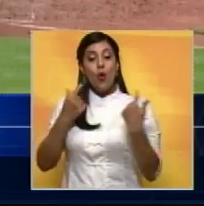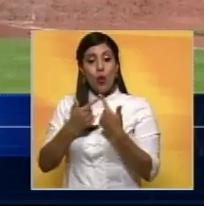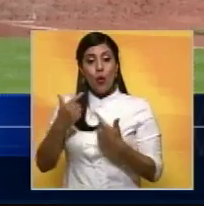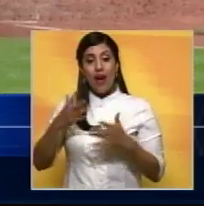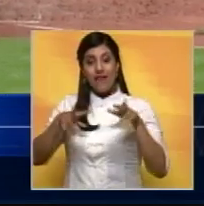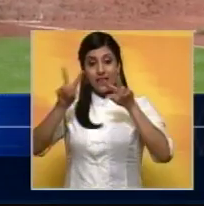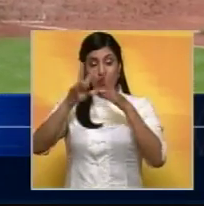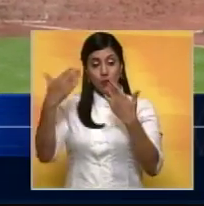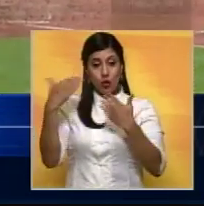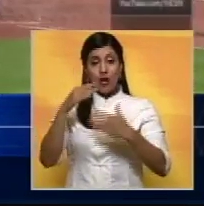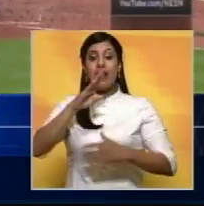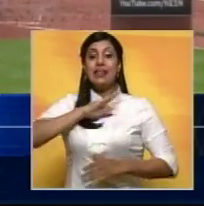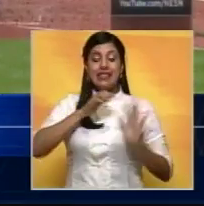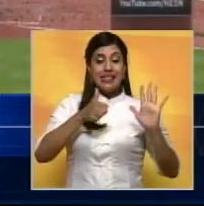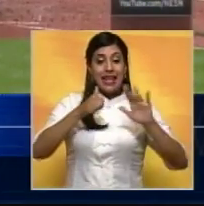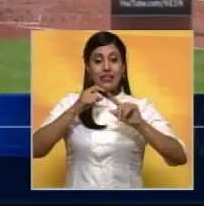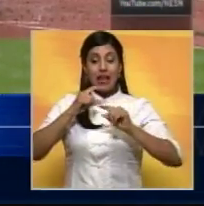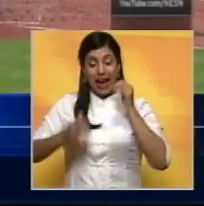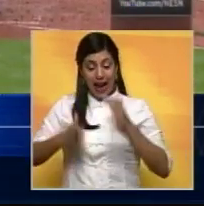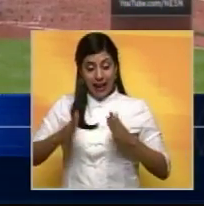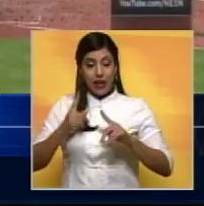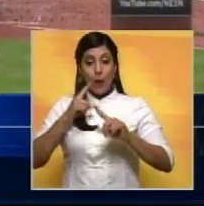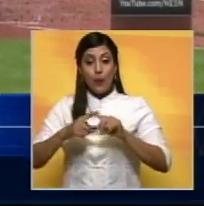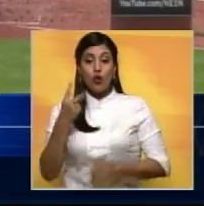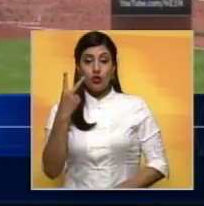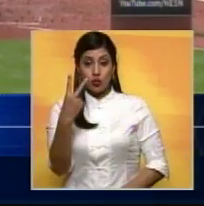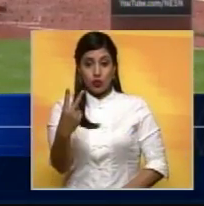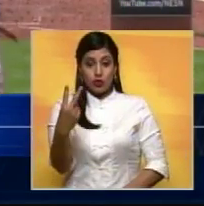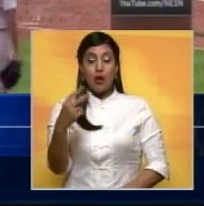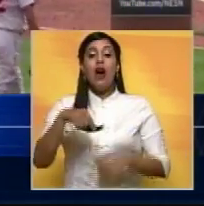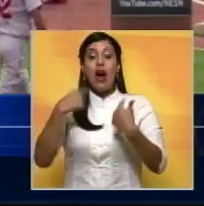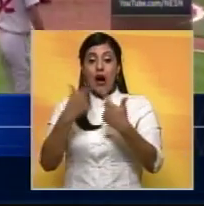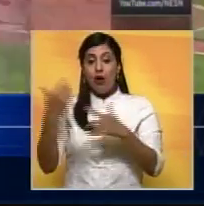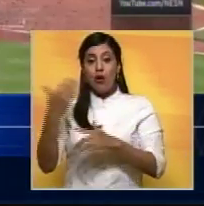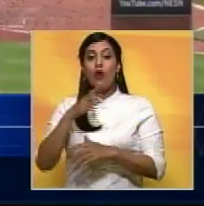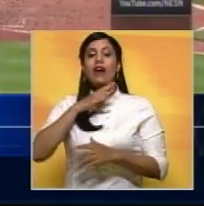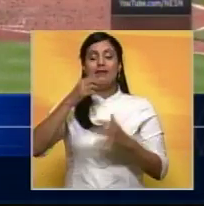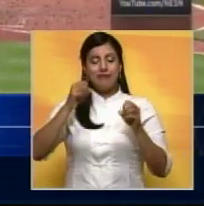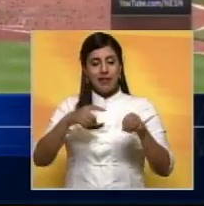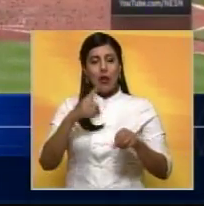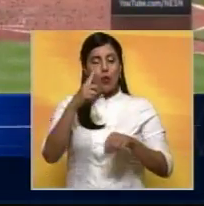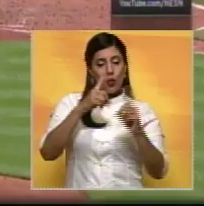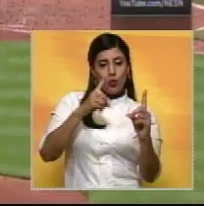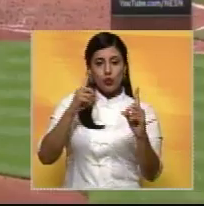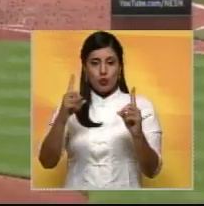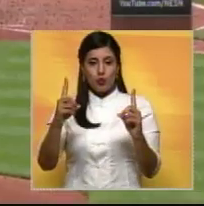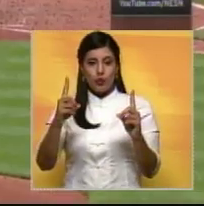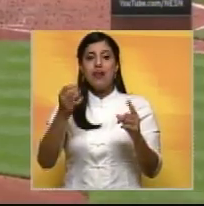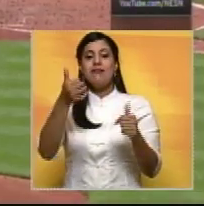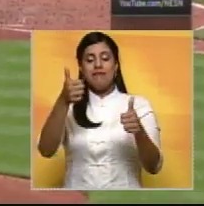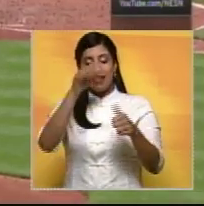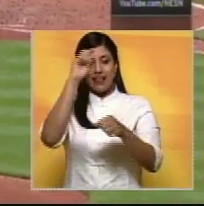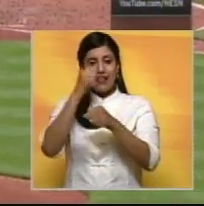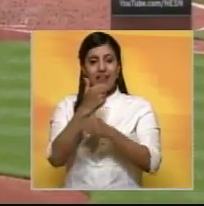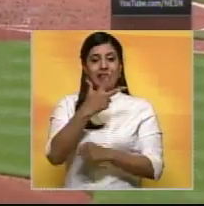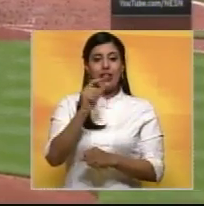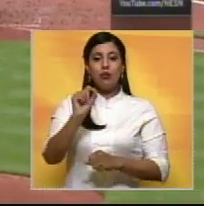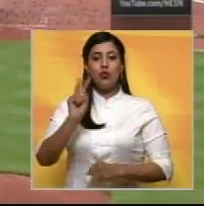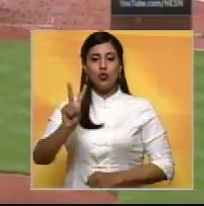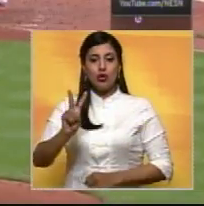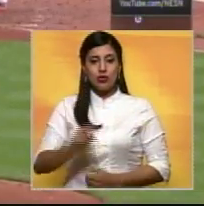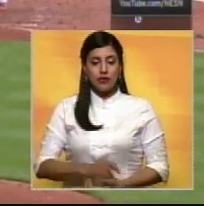de Boston sobre Baltimore, 6-2. Rodríguez deja su foja en 1-1 con efectividad de